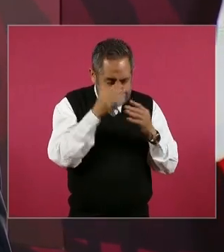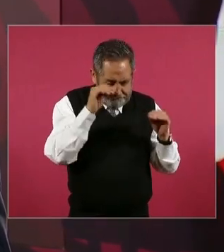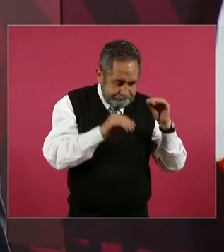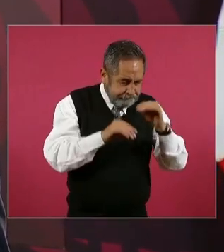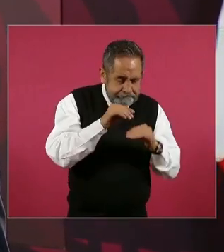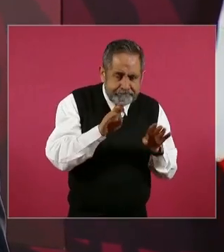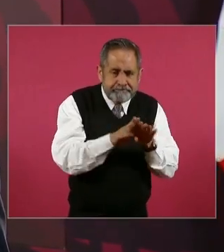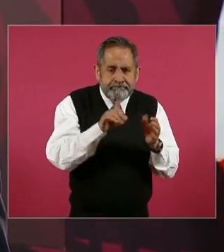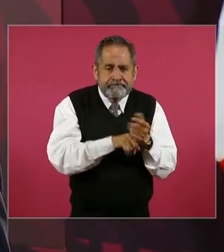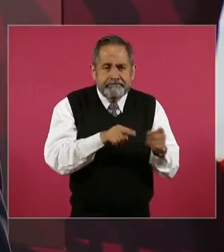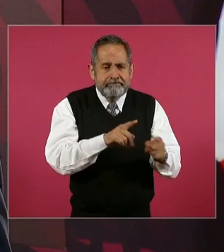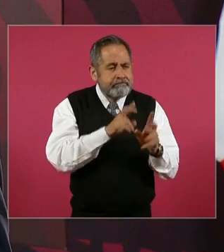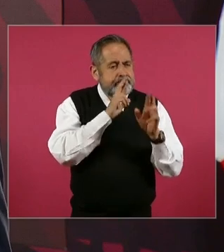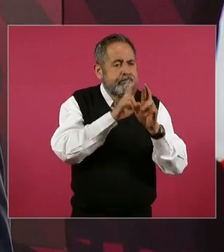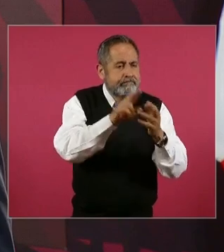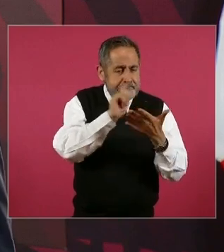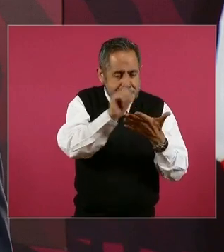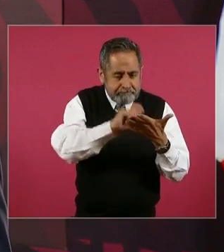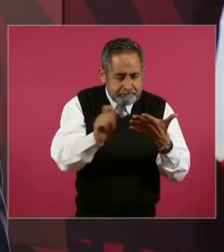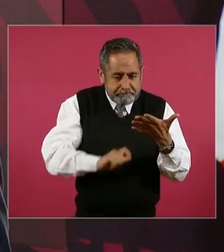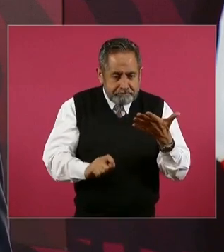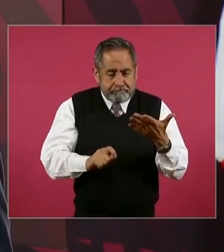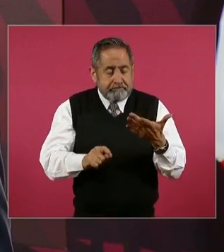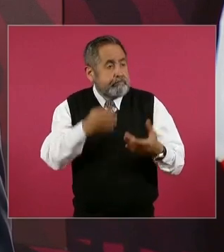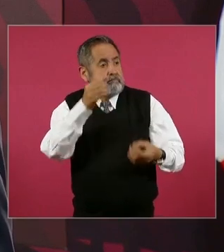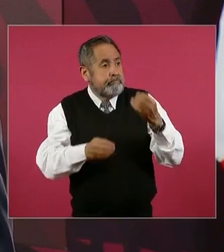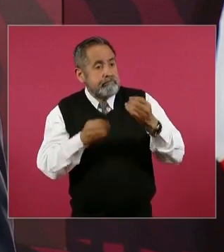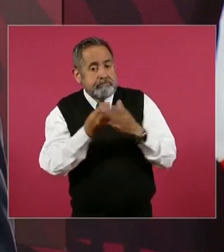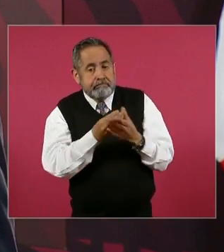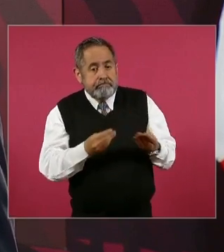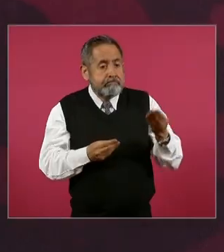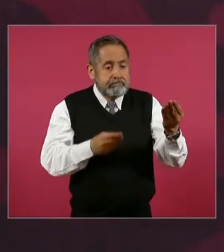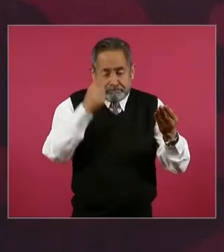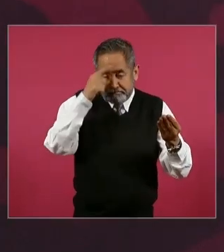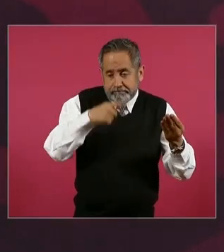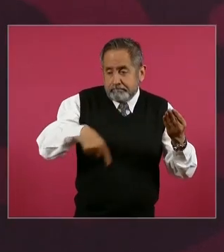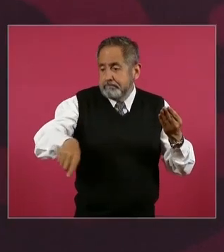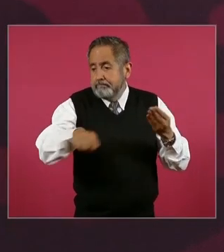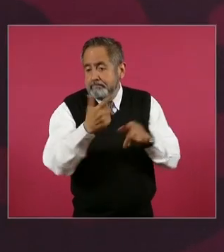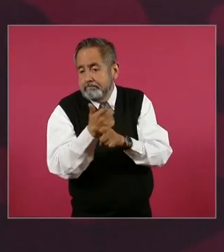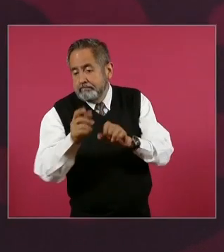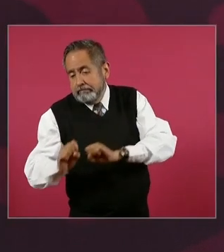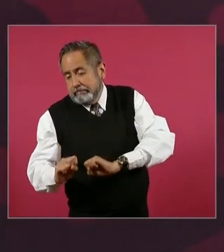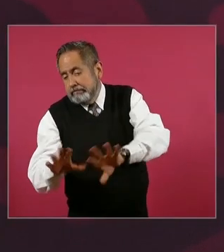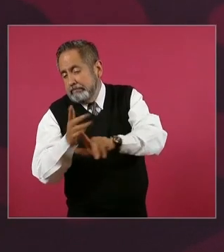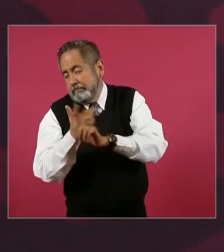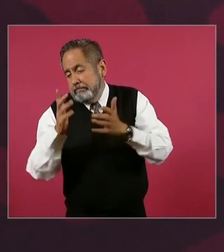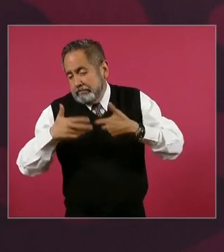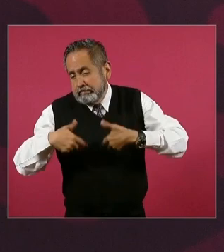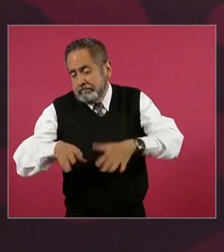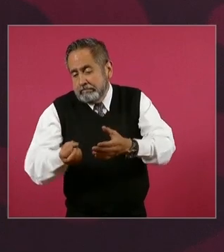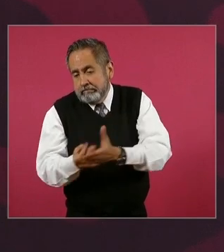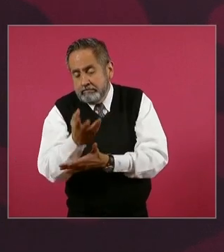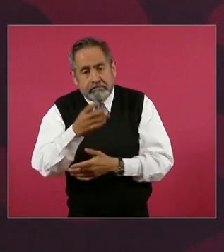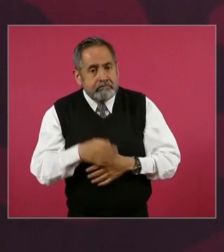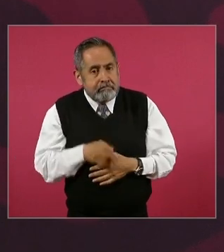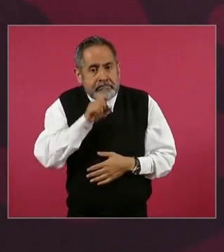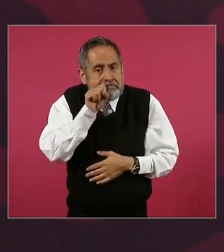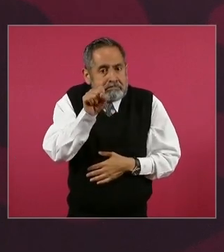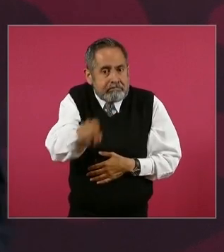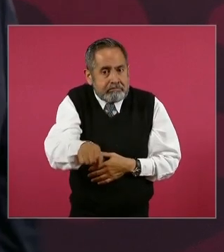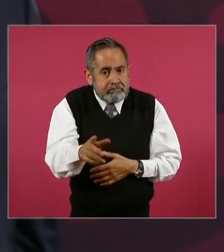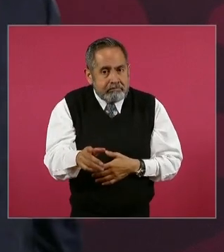elaborar una resolución de un juez que deja en libertad